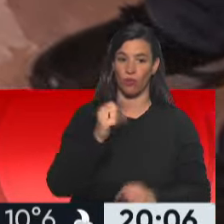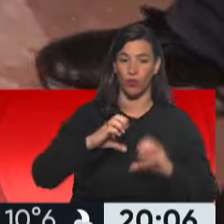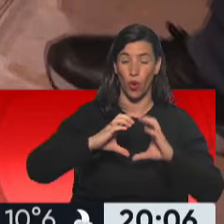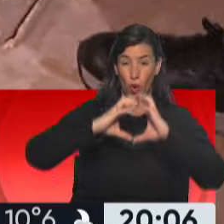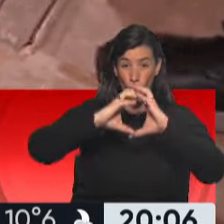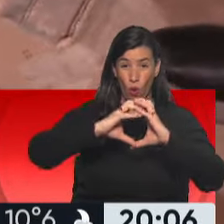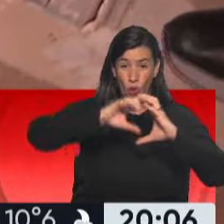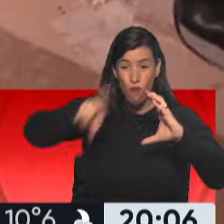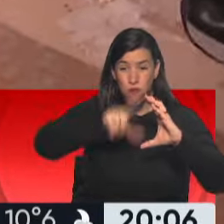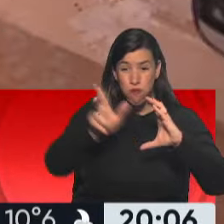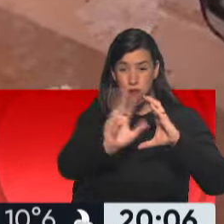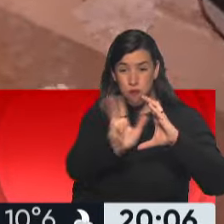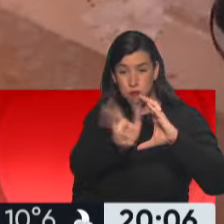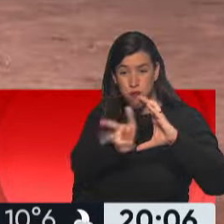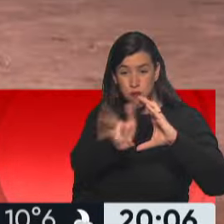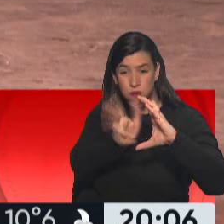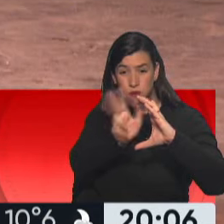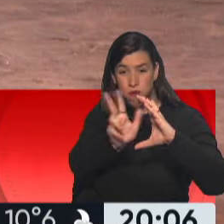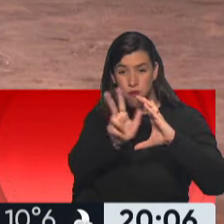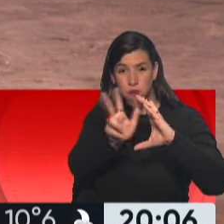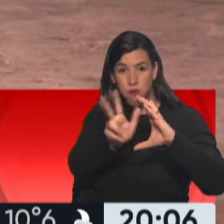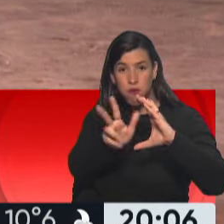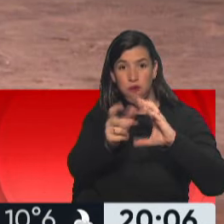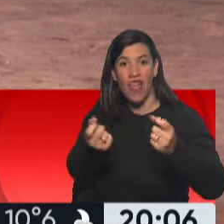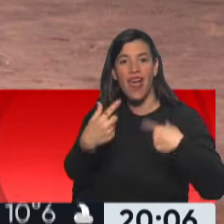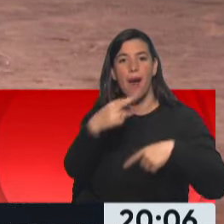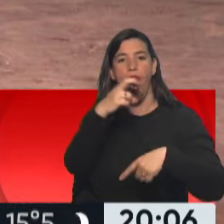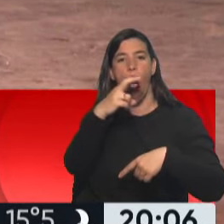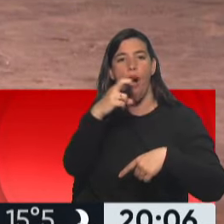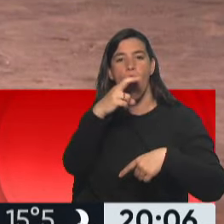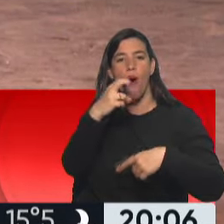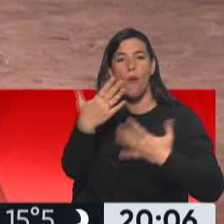Esta, que le daba oxígeno mientras trabajaban en el túnel.